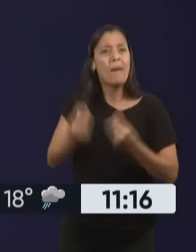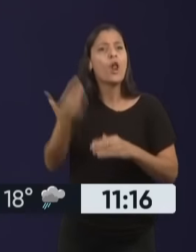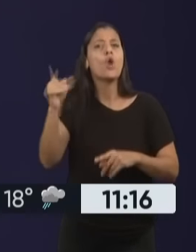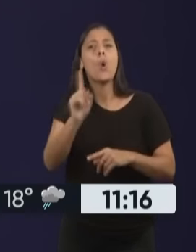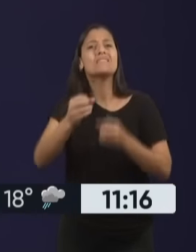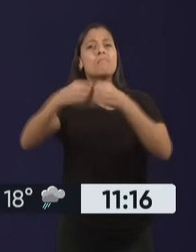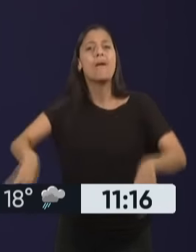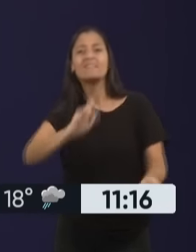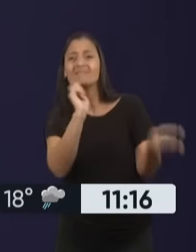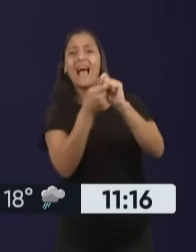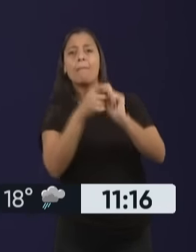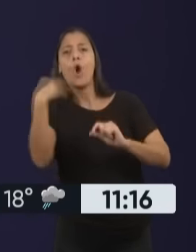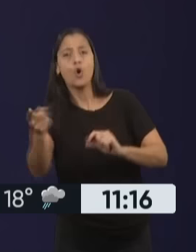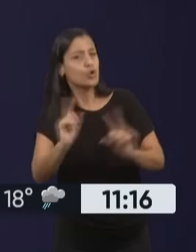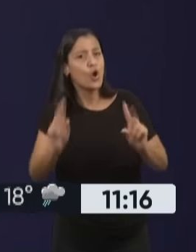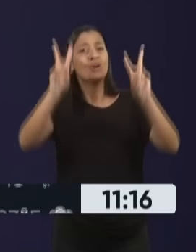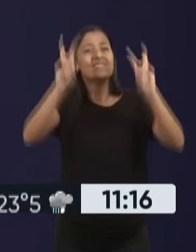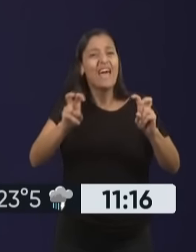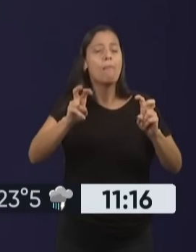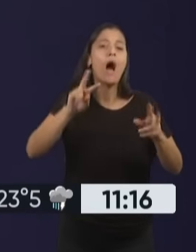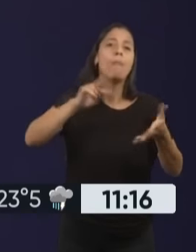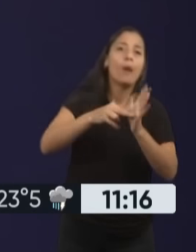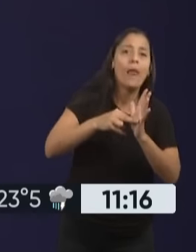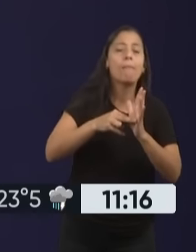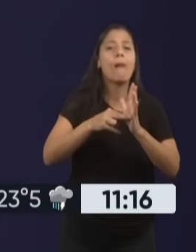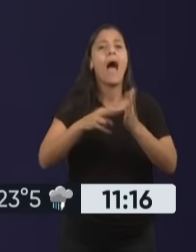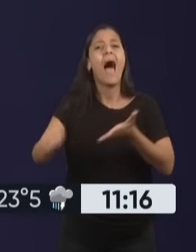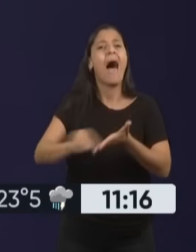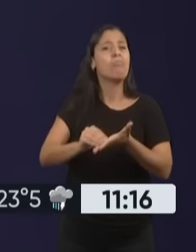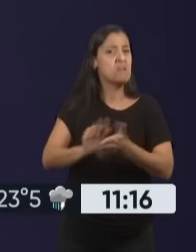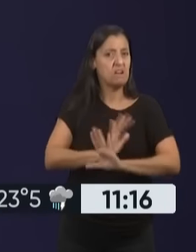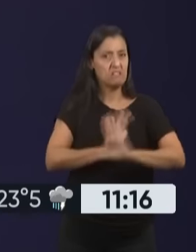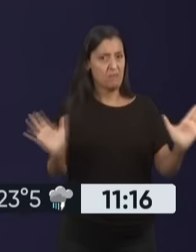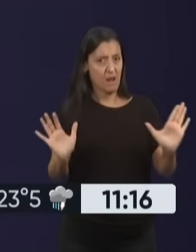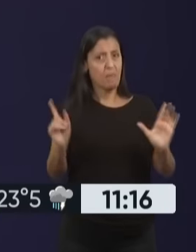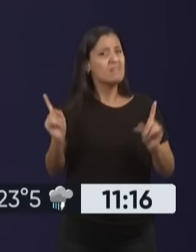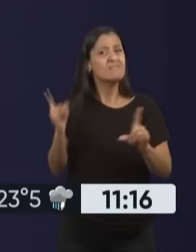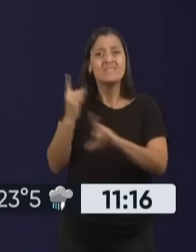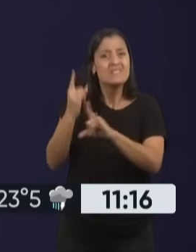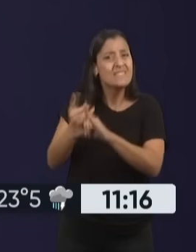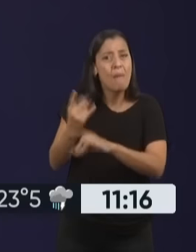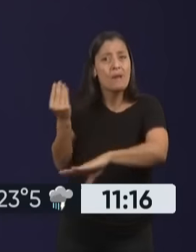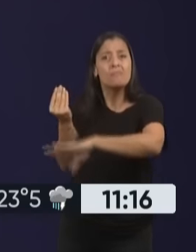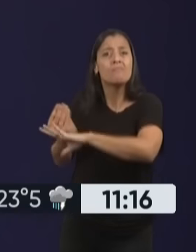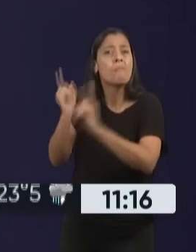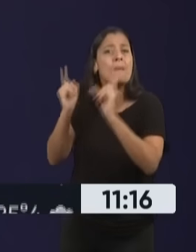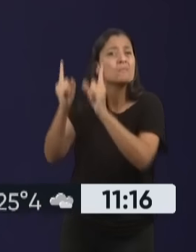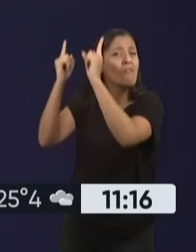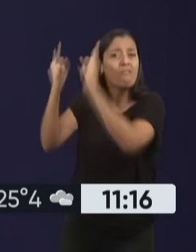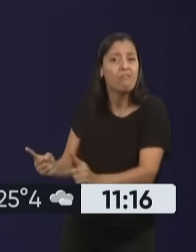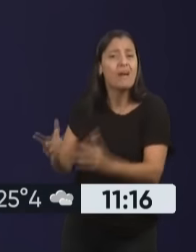fue Simplemente cuestiones administrativas que no nunca perdió ese Rango eh Por lo tanto nunca se